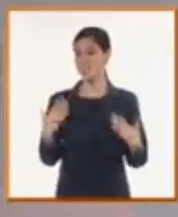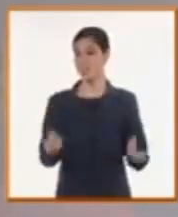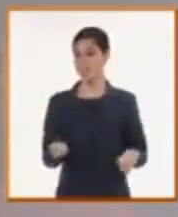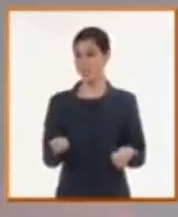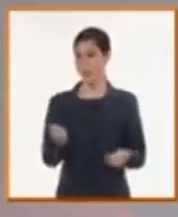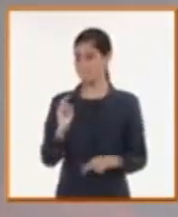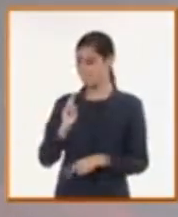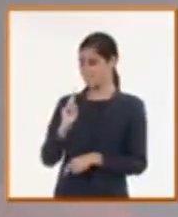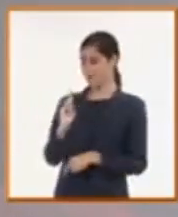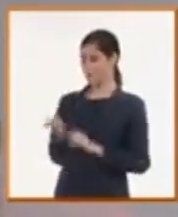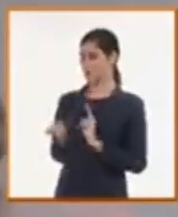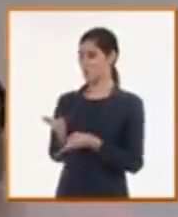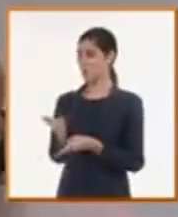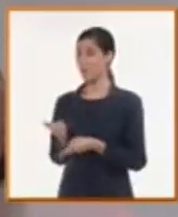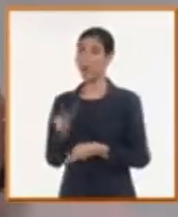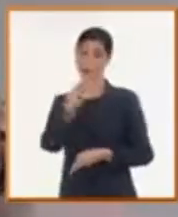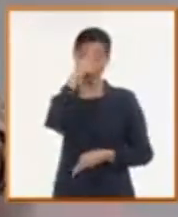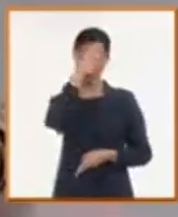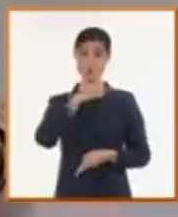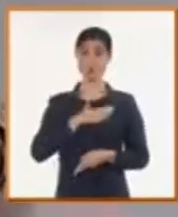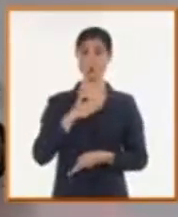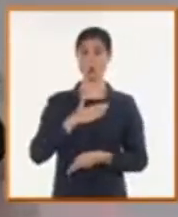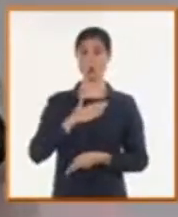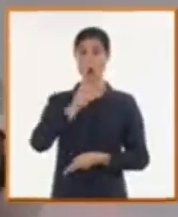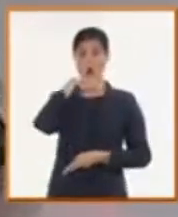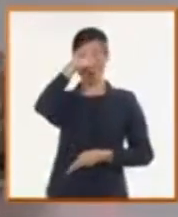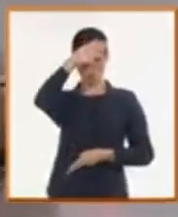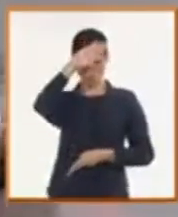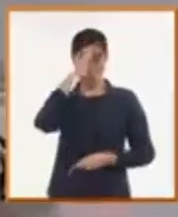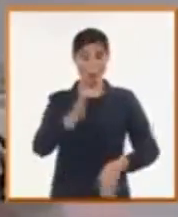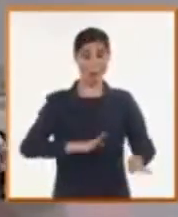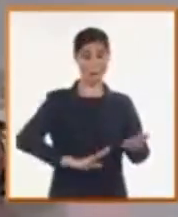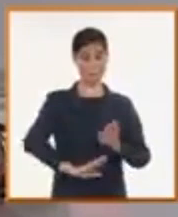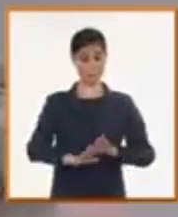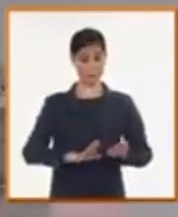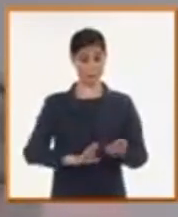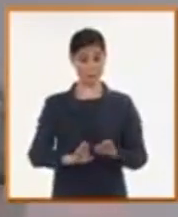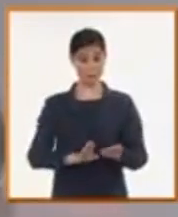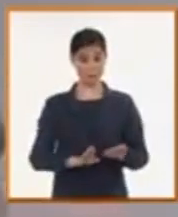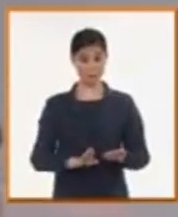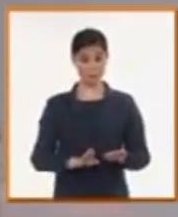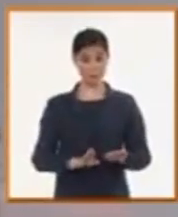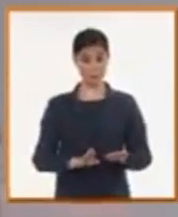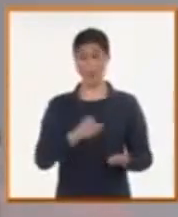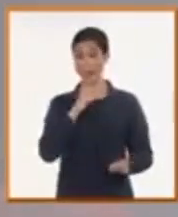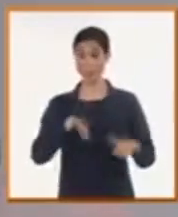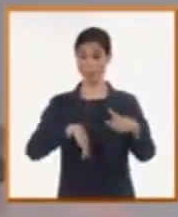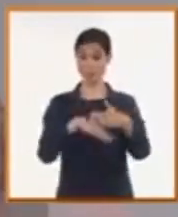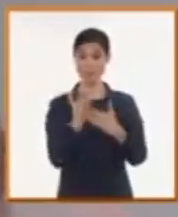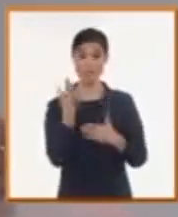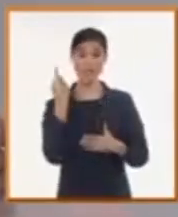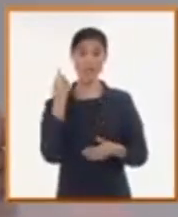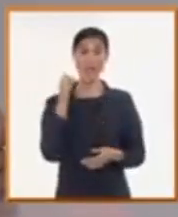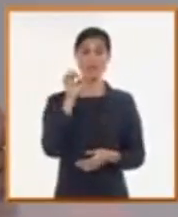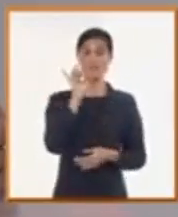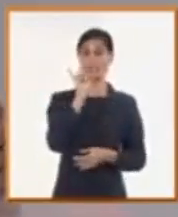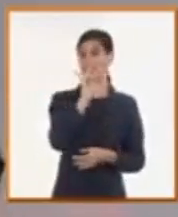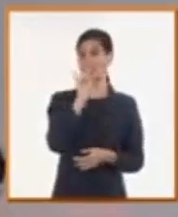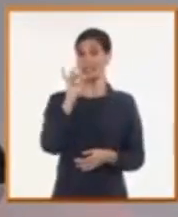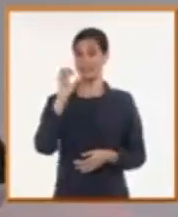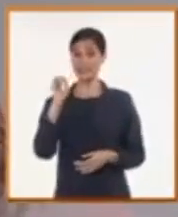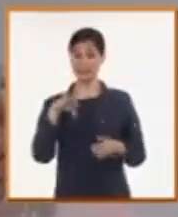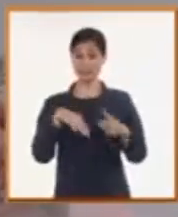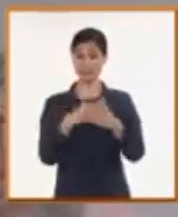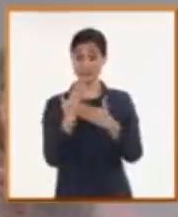una operación diseñada por nuestras Fuerzas Armadas. Y en 70 días hicieron ese aeropuerto. Y no solo eso,